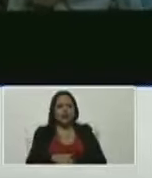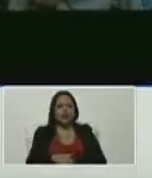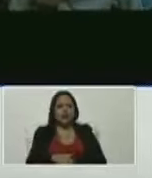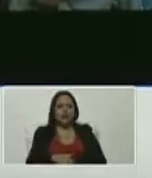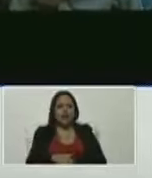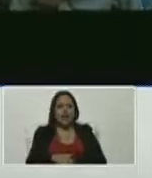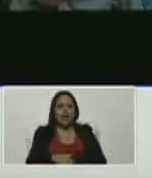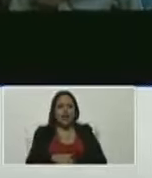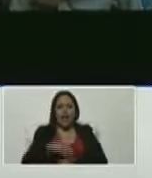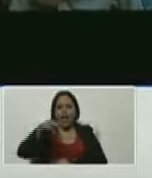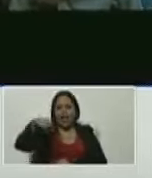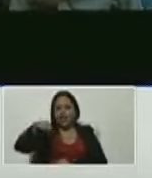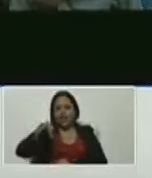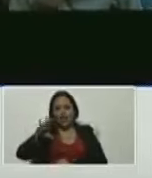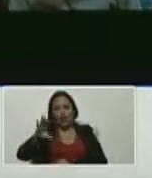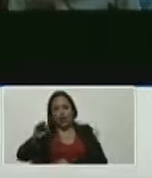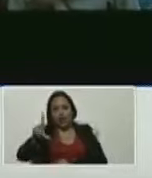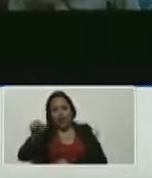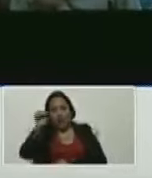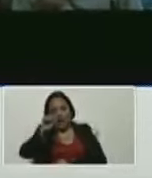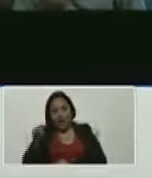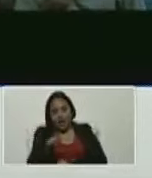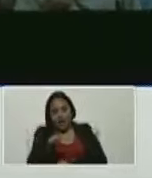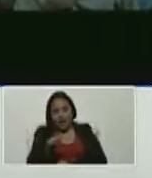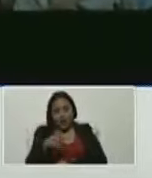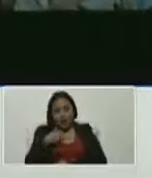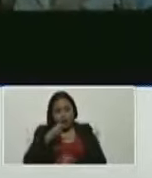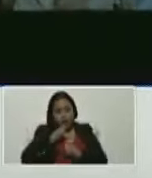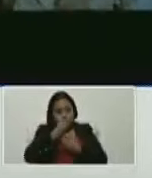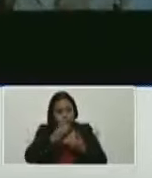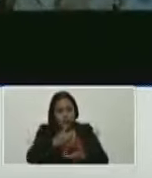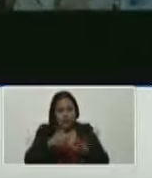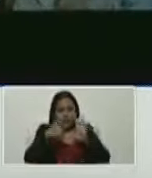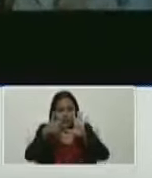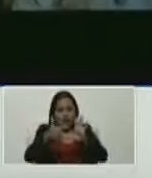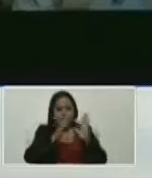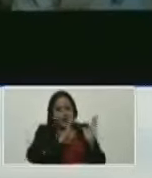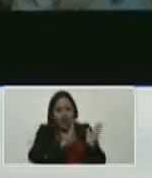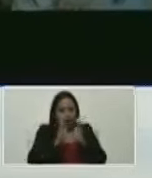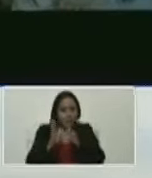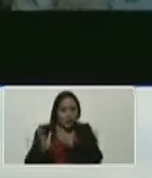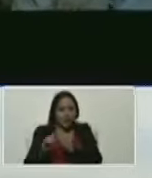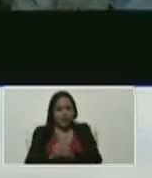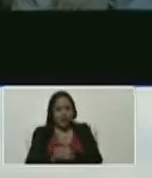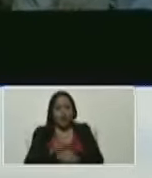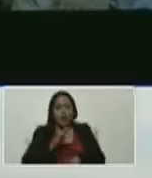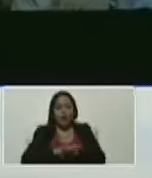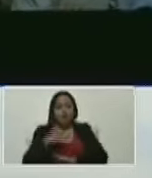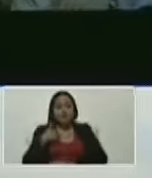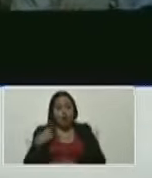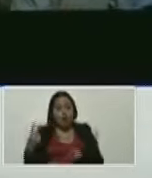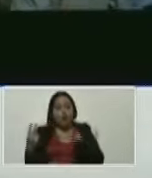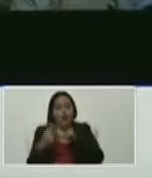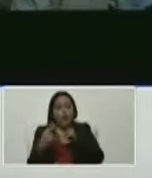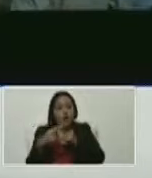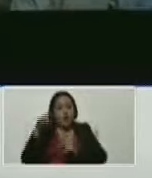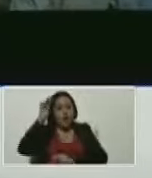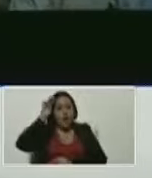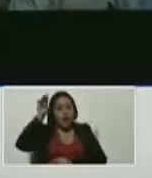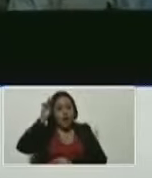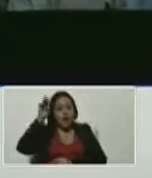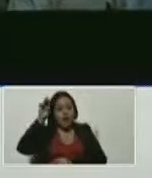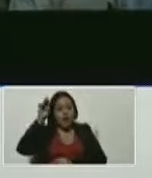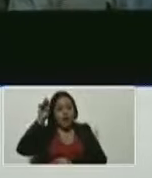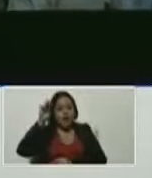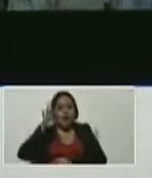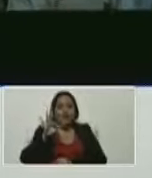Nicolás. Nicolás. Y cuento esto, son 6 capítulos, porque yo conocí al maestro Luis